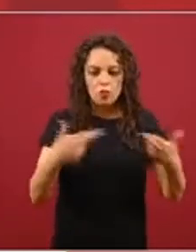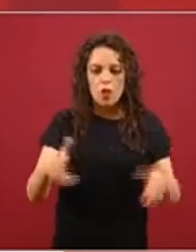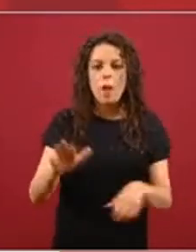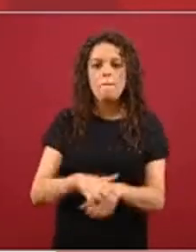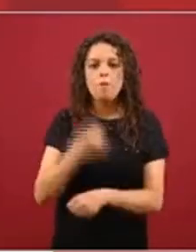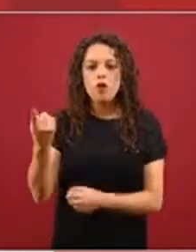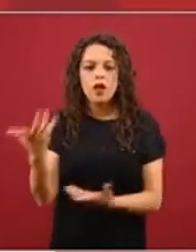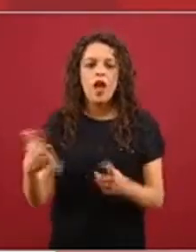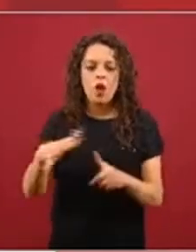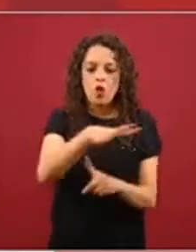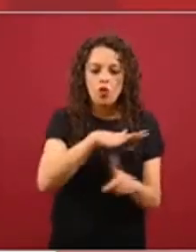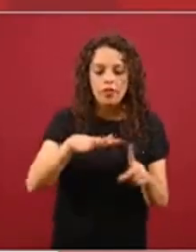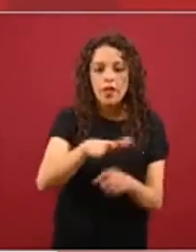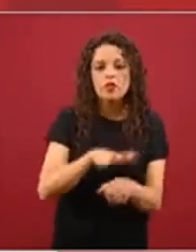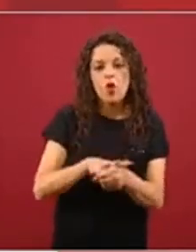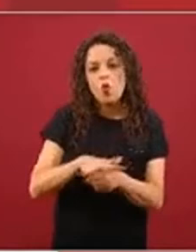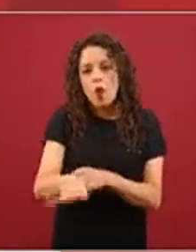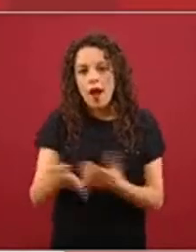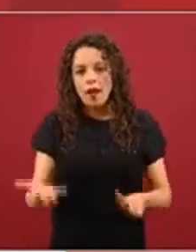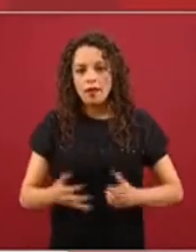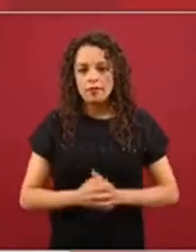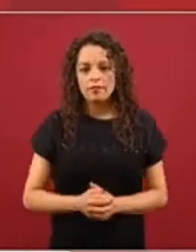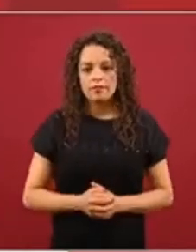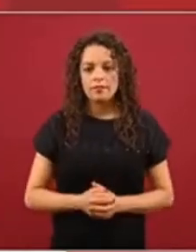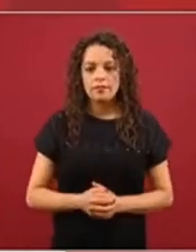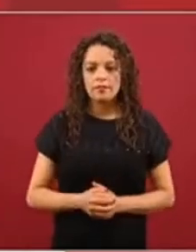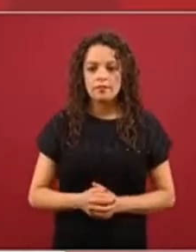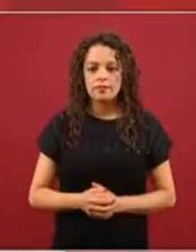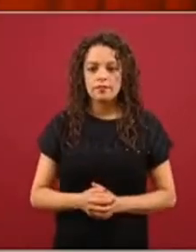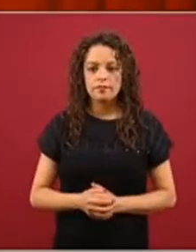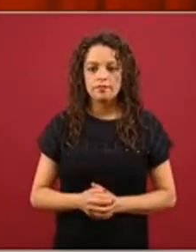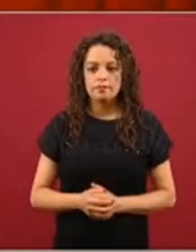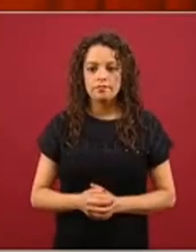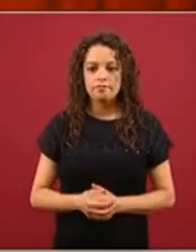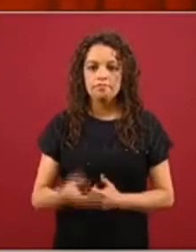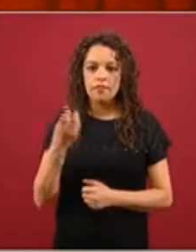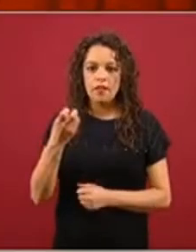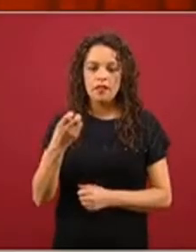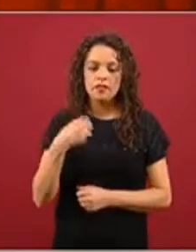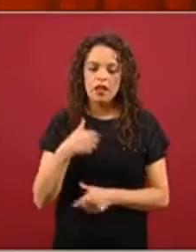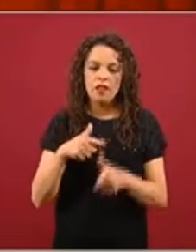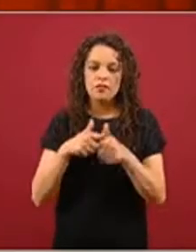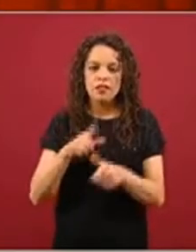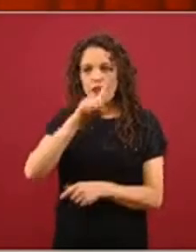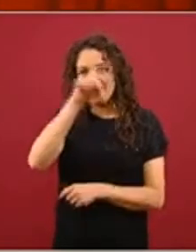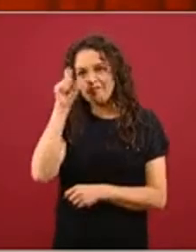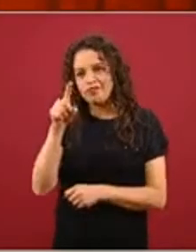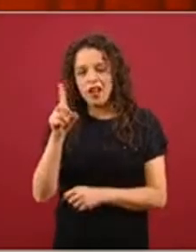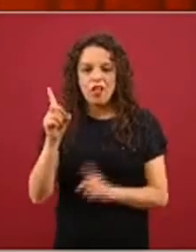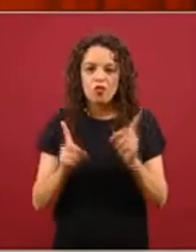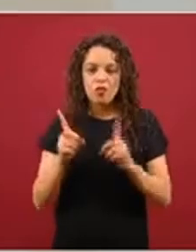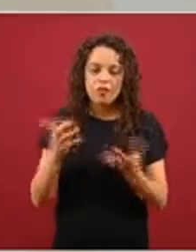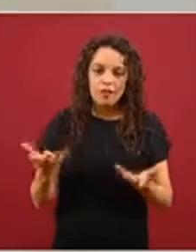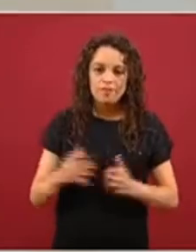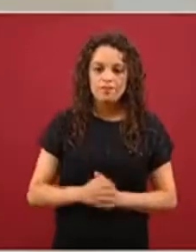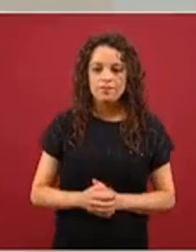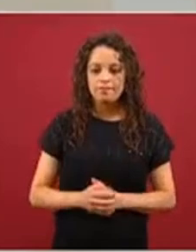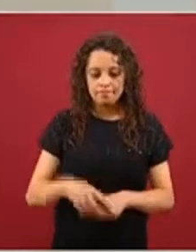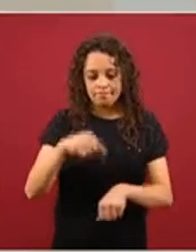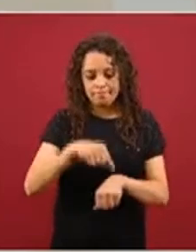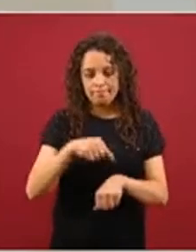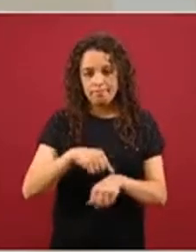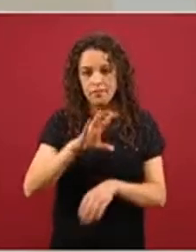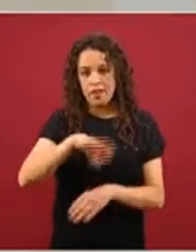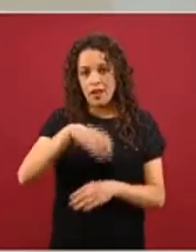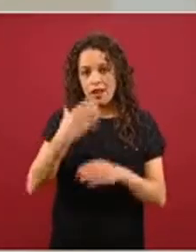ocurren. Me quedo con la inquietud que formula en su pregunta. Gracias. Son las 20 horas, ya no dio tiempo de